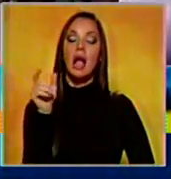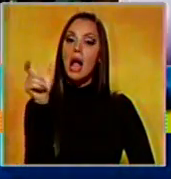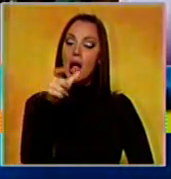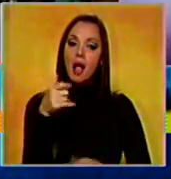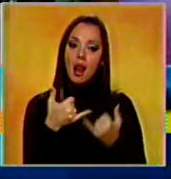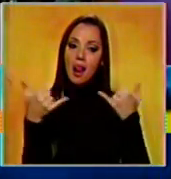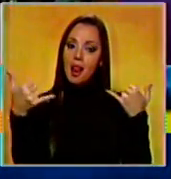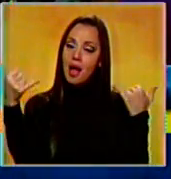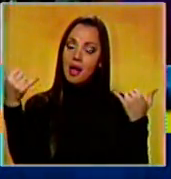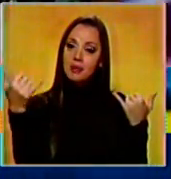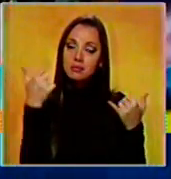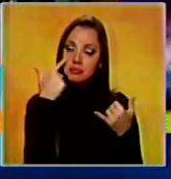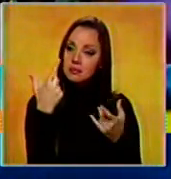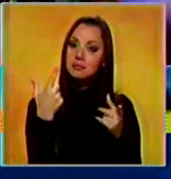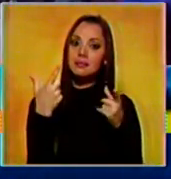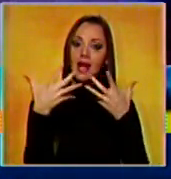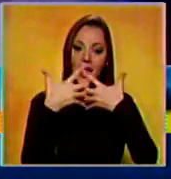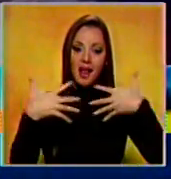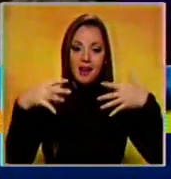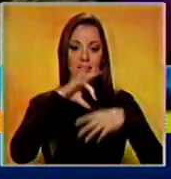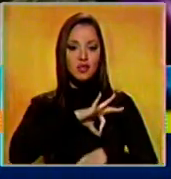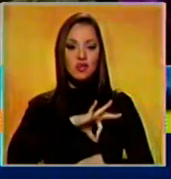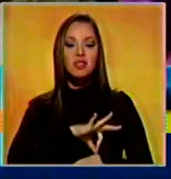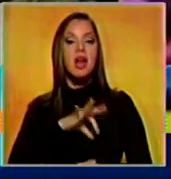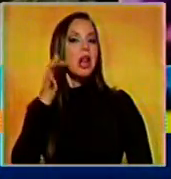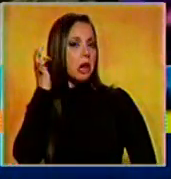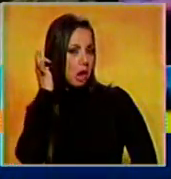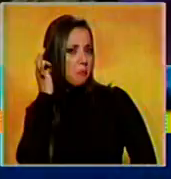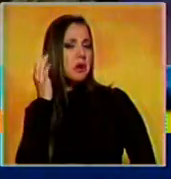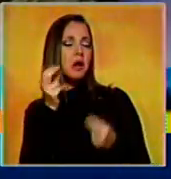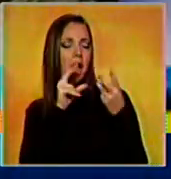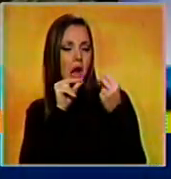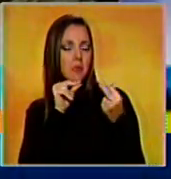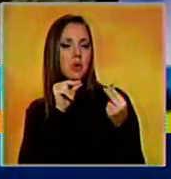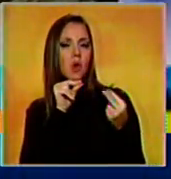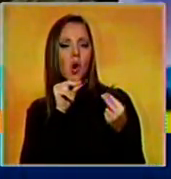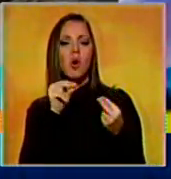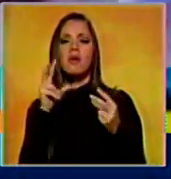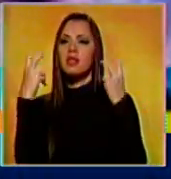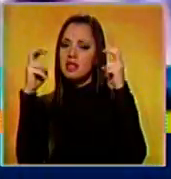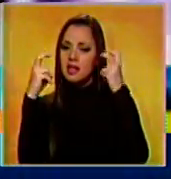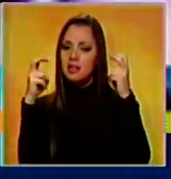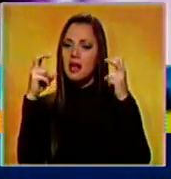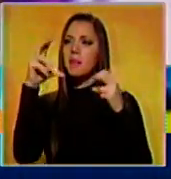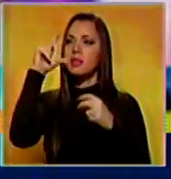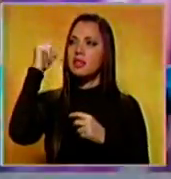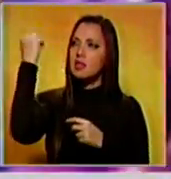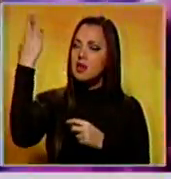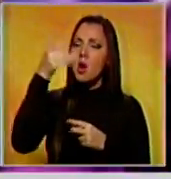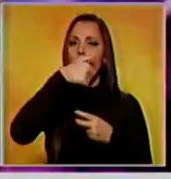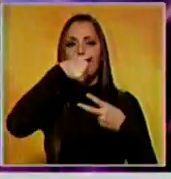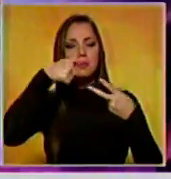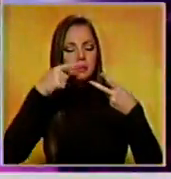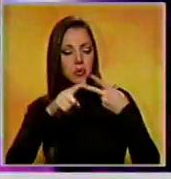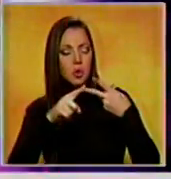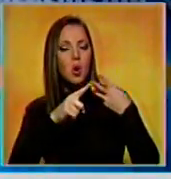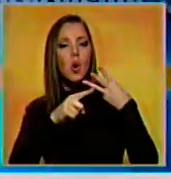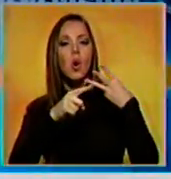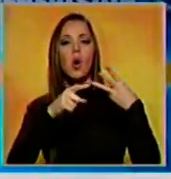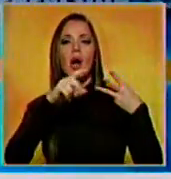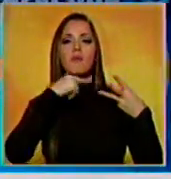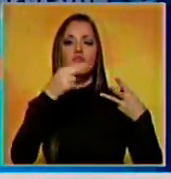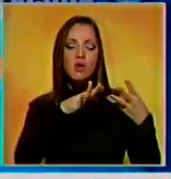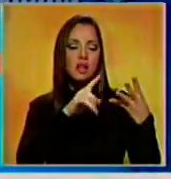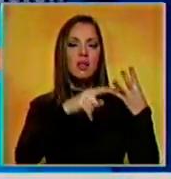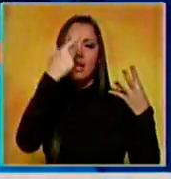las redes sociales y se conoció que Madonna habló sobre temas tan polémicos como Dios, drogas, muerte y el ser humano. Y